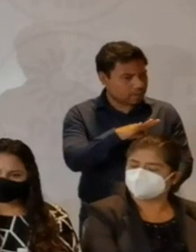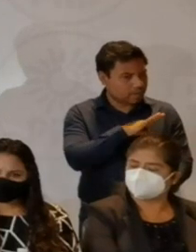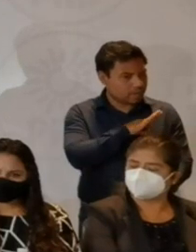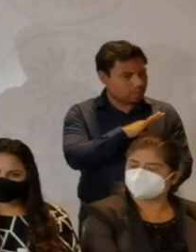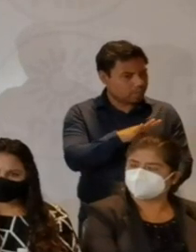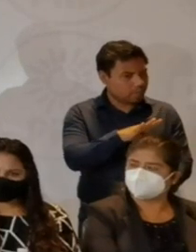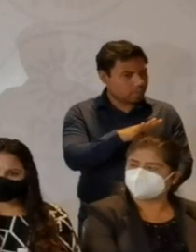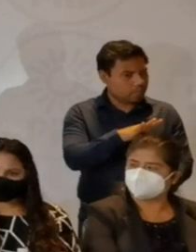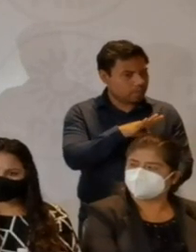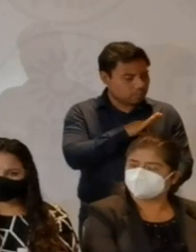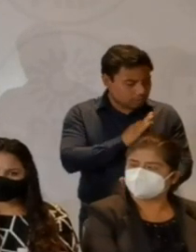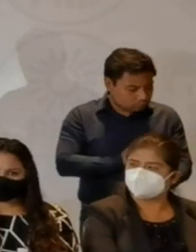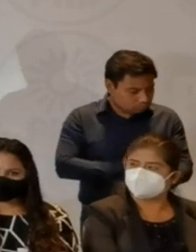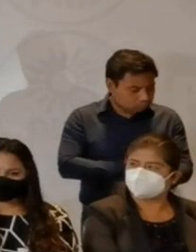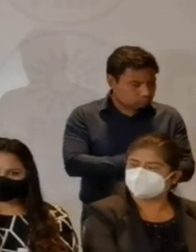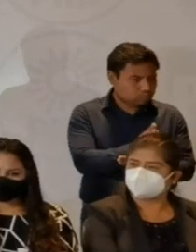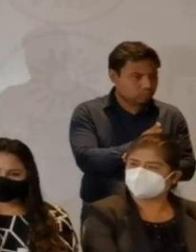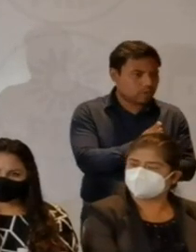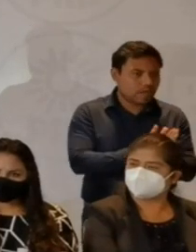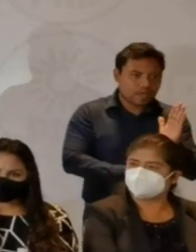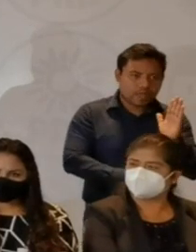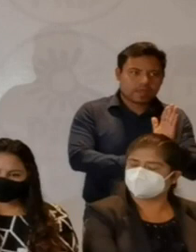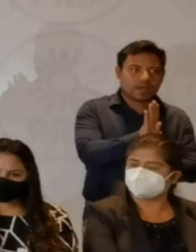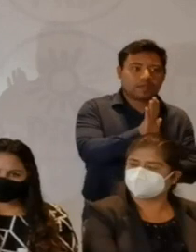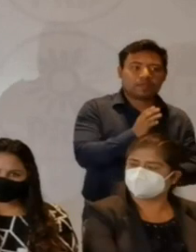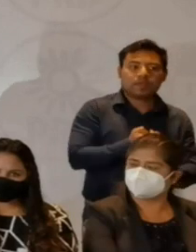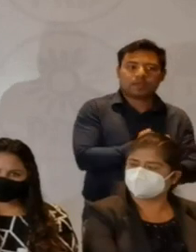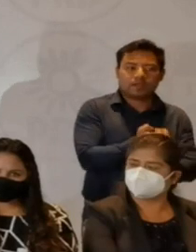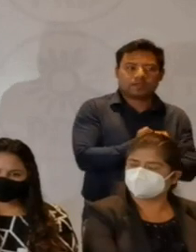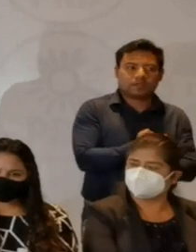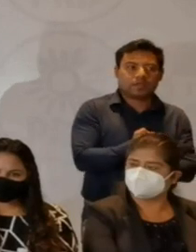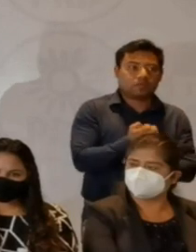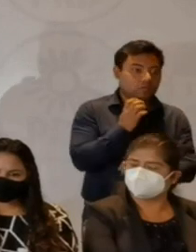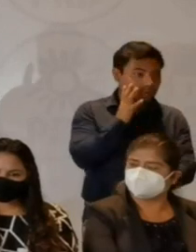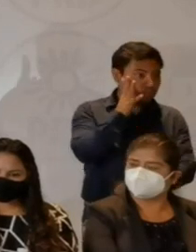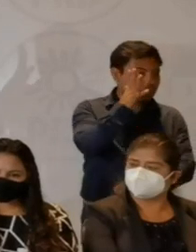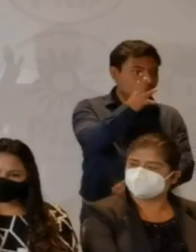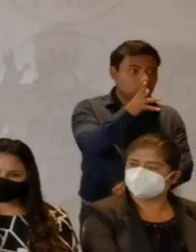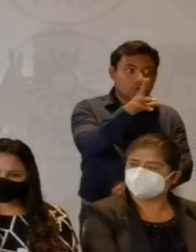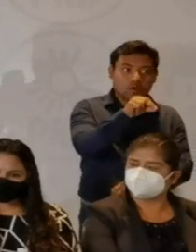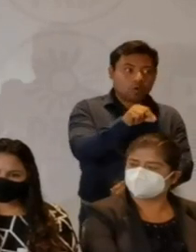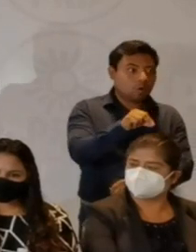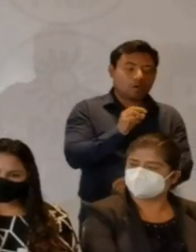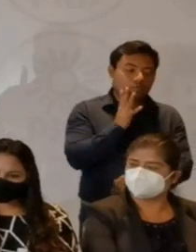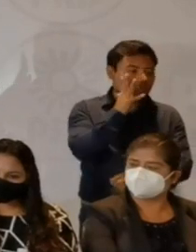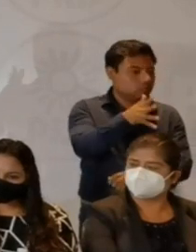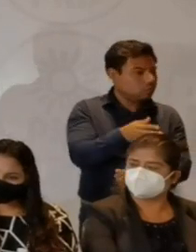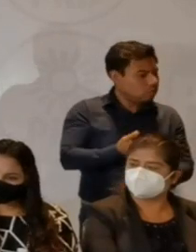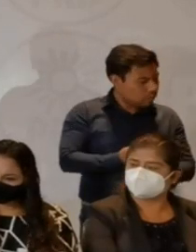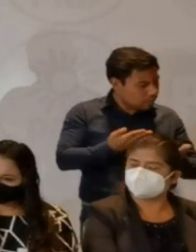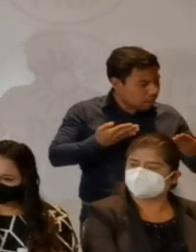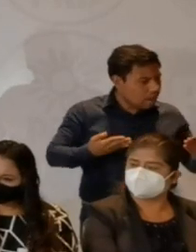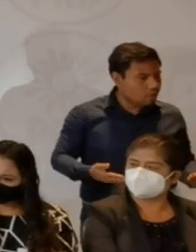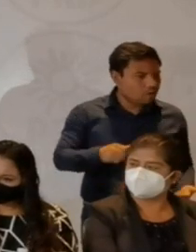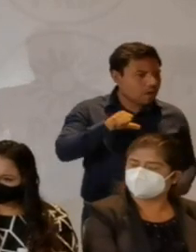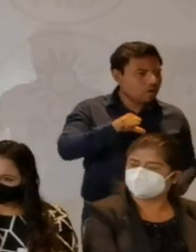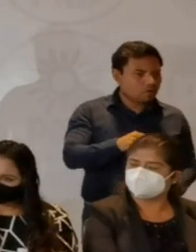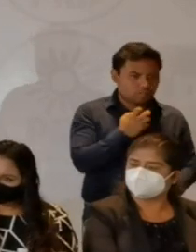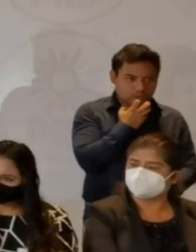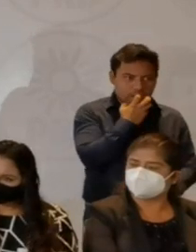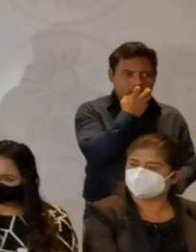que pueden sacar adelante nuestro Estado, y que no son el futuro de nuestro Estado, son el presente, porque hoy están